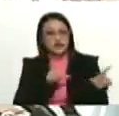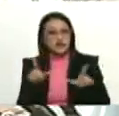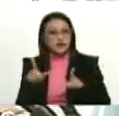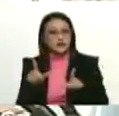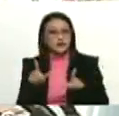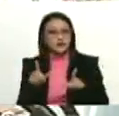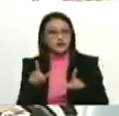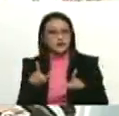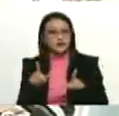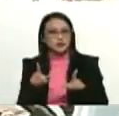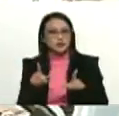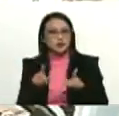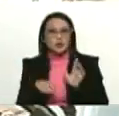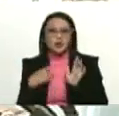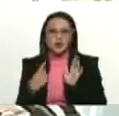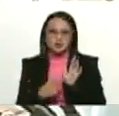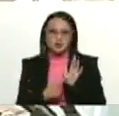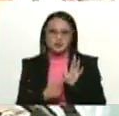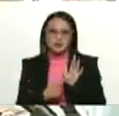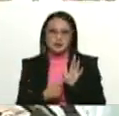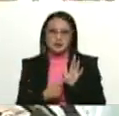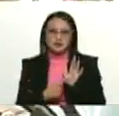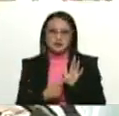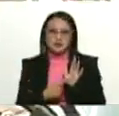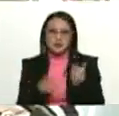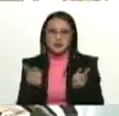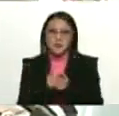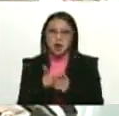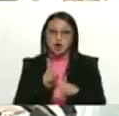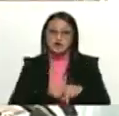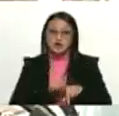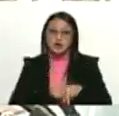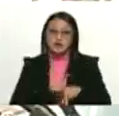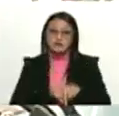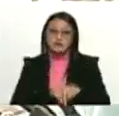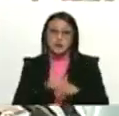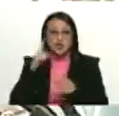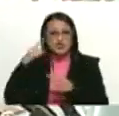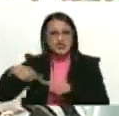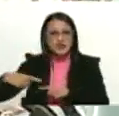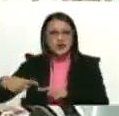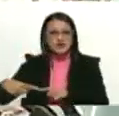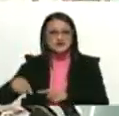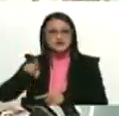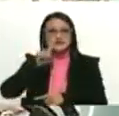ya resuelto de forma definitiva, en poco tiempo, quiero decir en días,